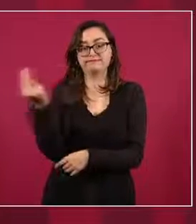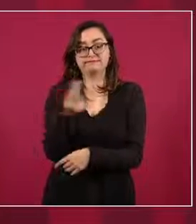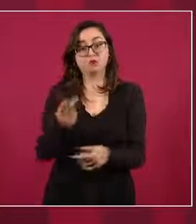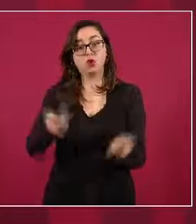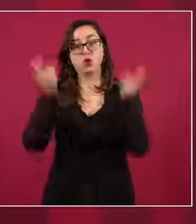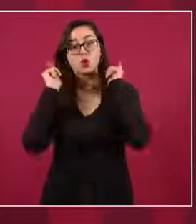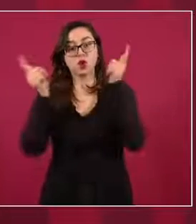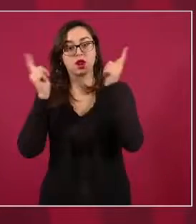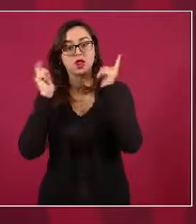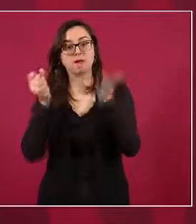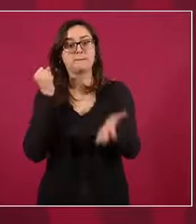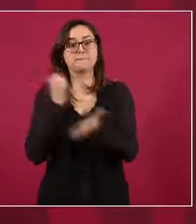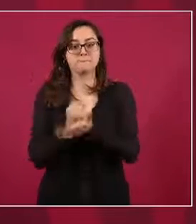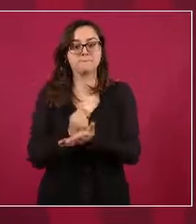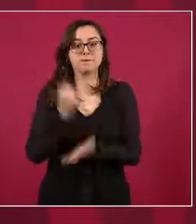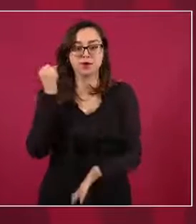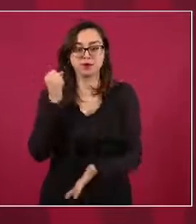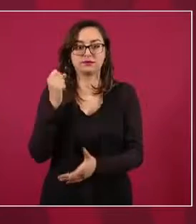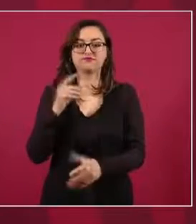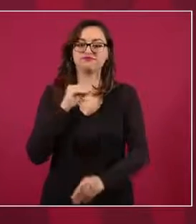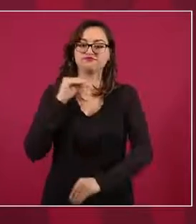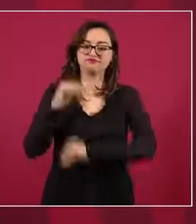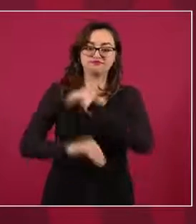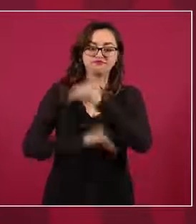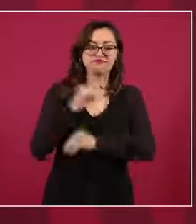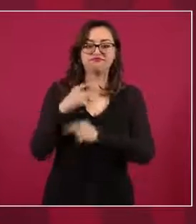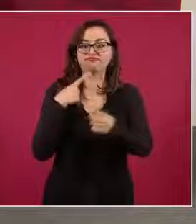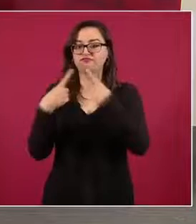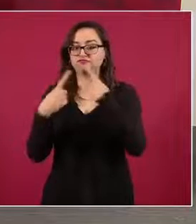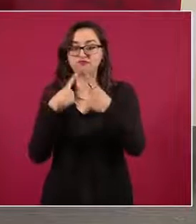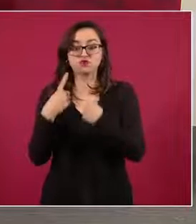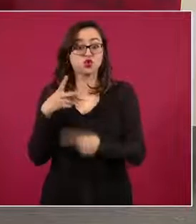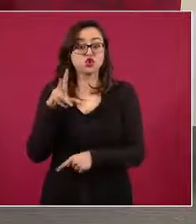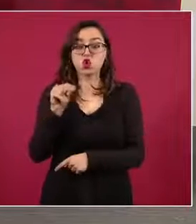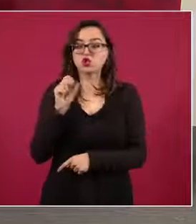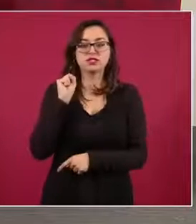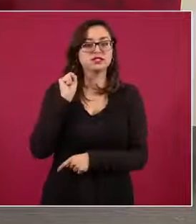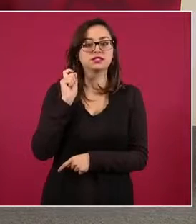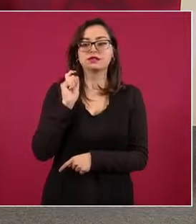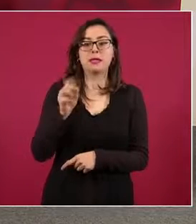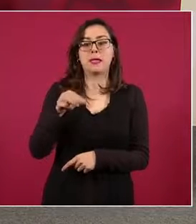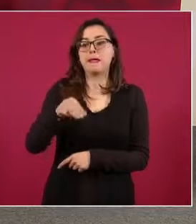Y vamos a seguir con el debate, porque no es militarización.